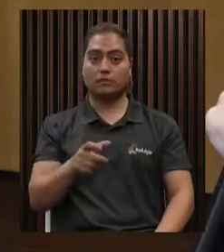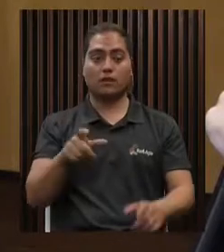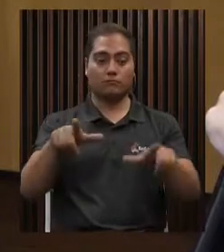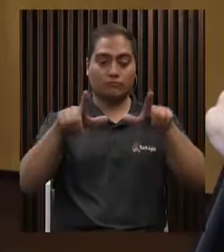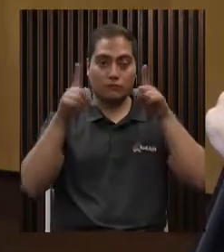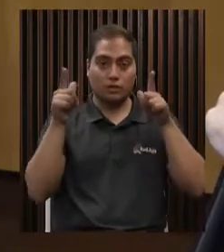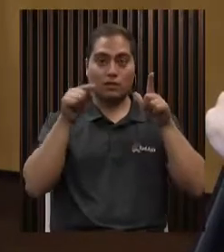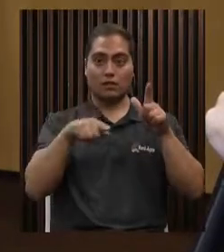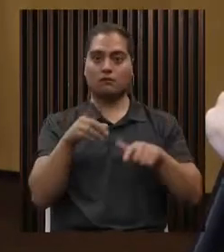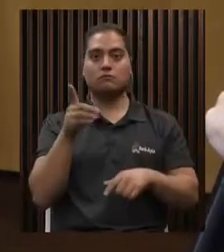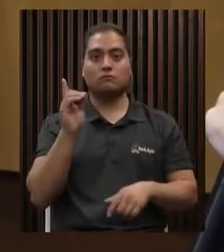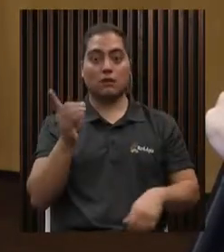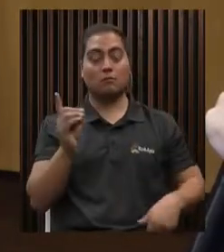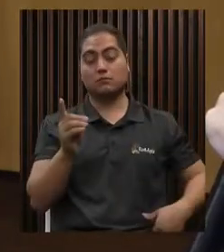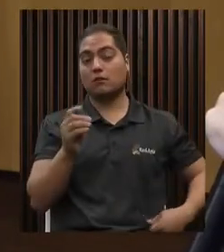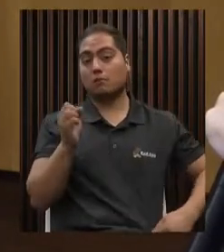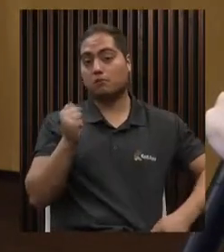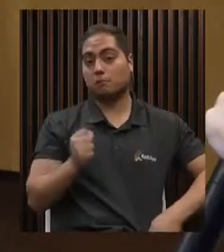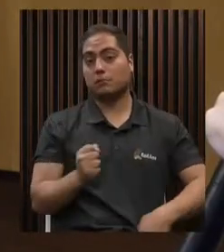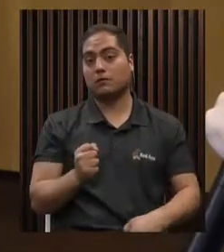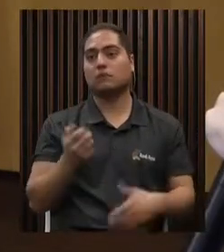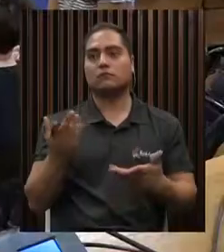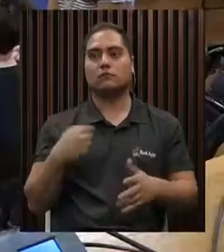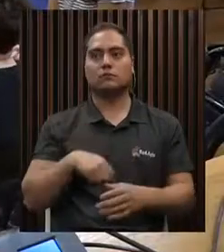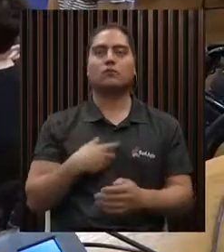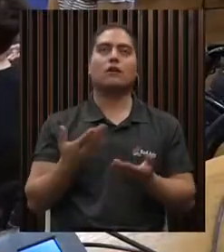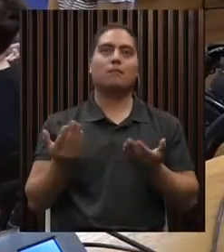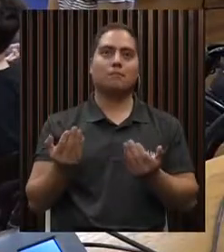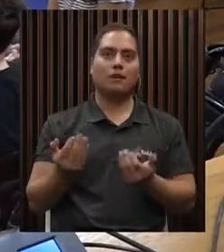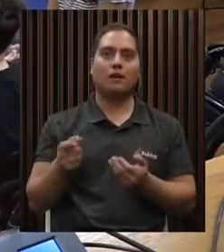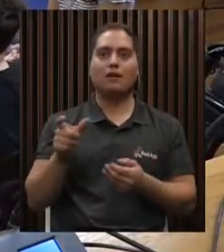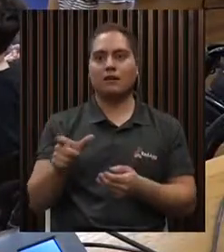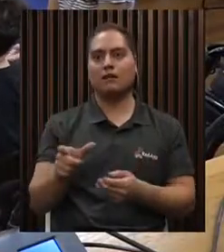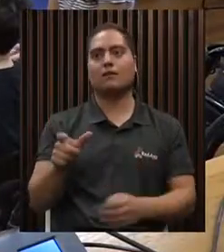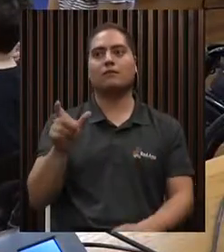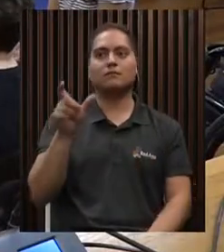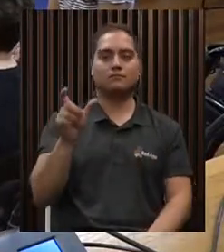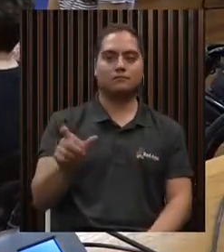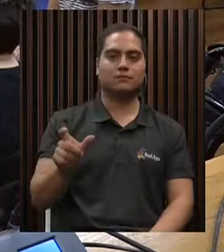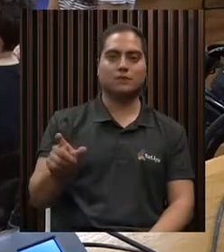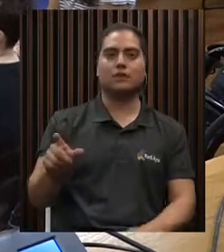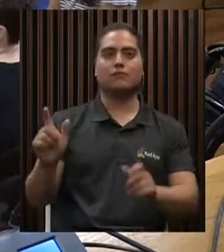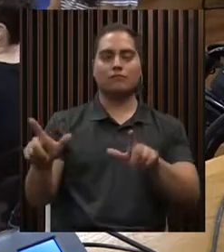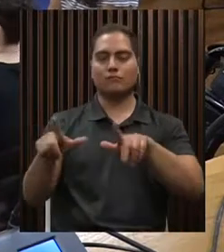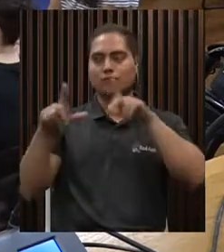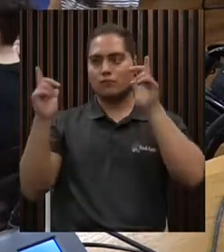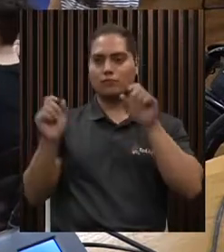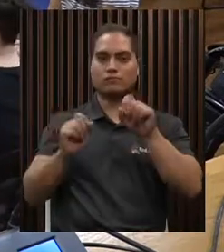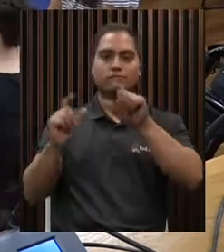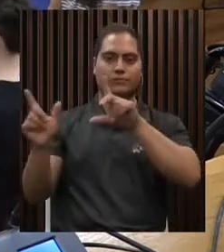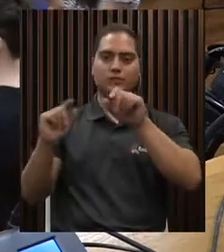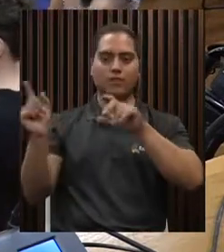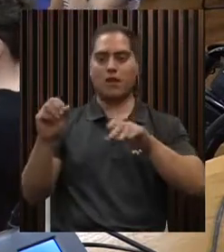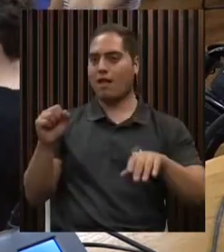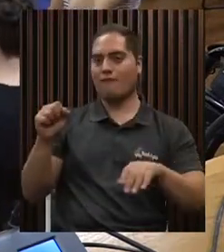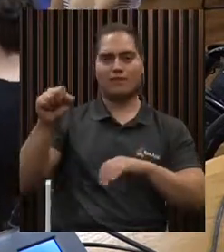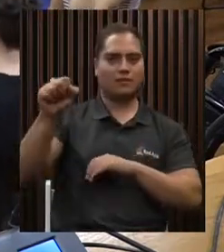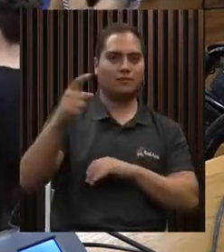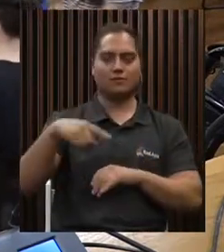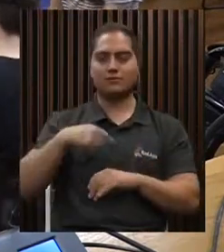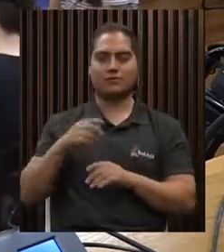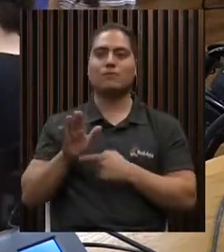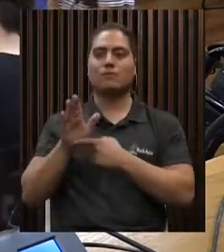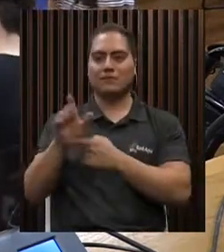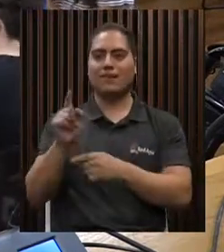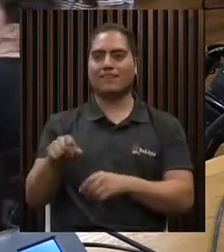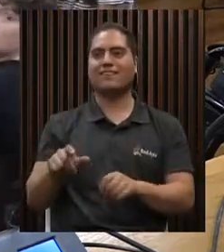con discapacidad. Por lo tanto, no hay que esperar que haya partes ahí fantásticas, sino que tenemos que encontrarla ahí mismo en la